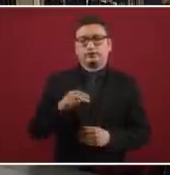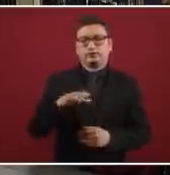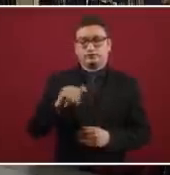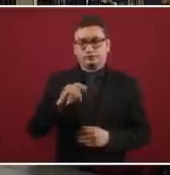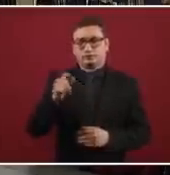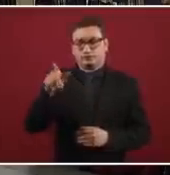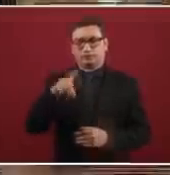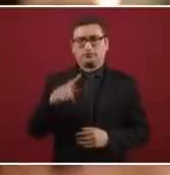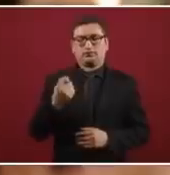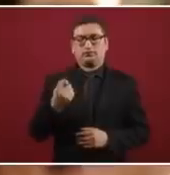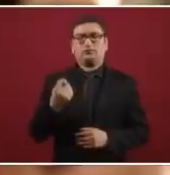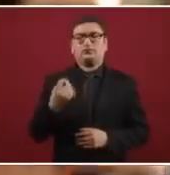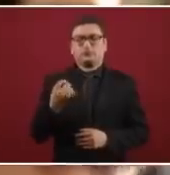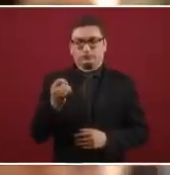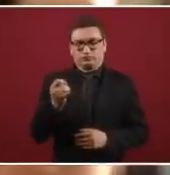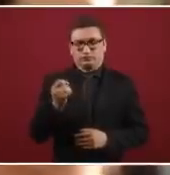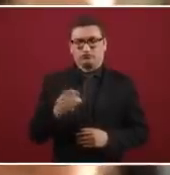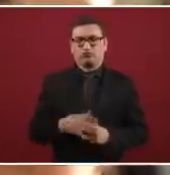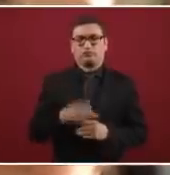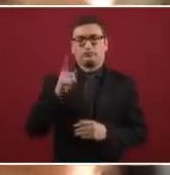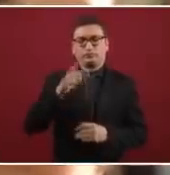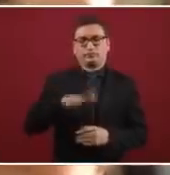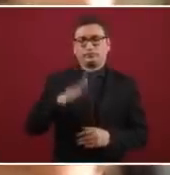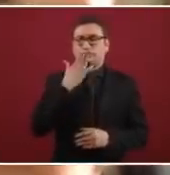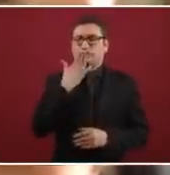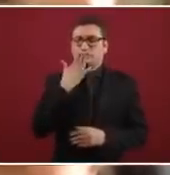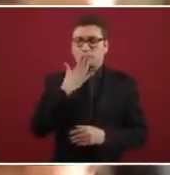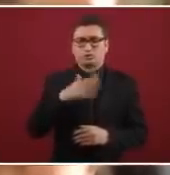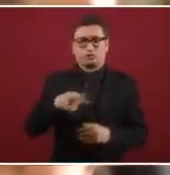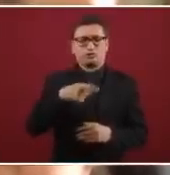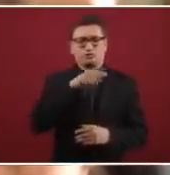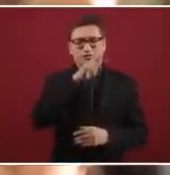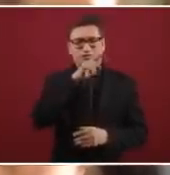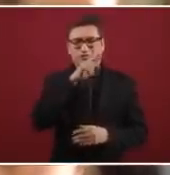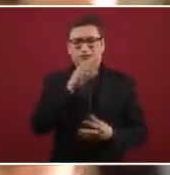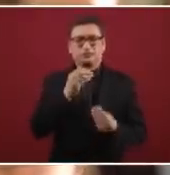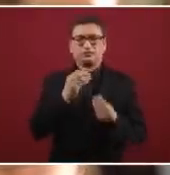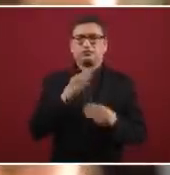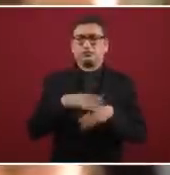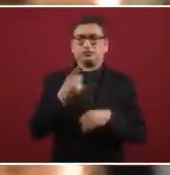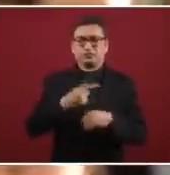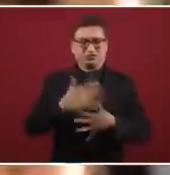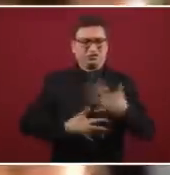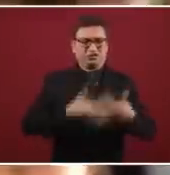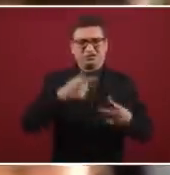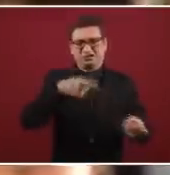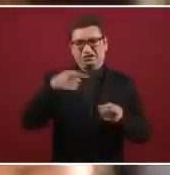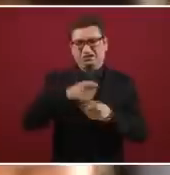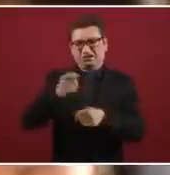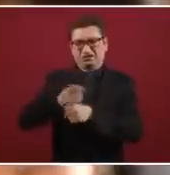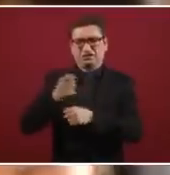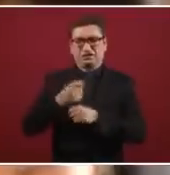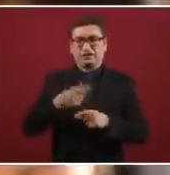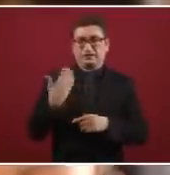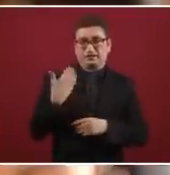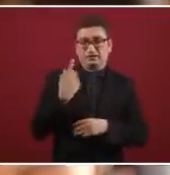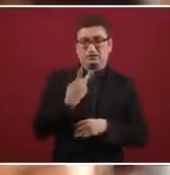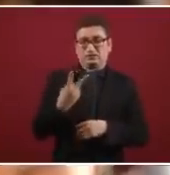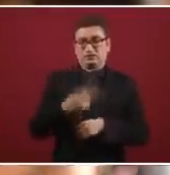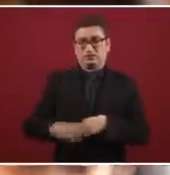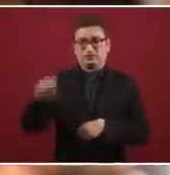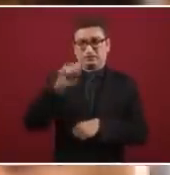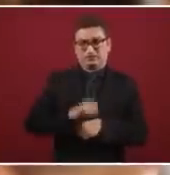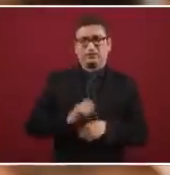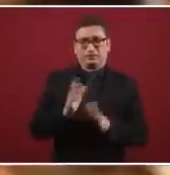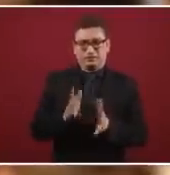Tijuana. Presidente, en Sonora hay mucha preocupación por la violencia. Hace dos semanas, hoy exactamente se